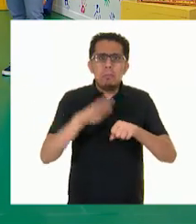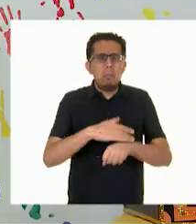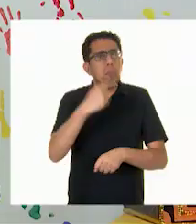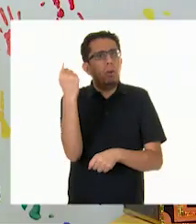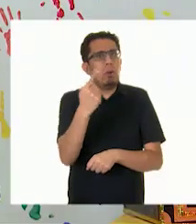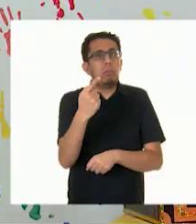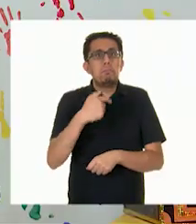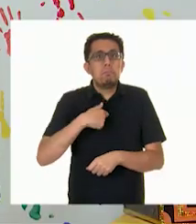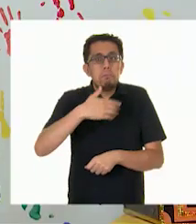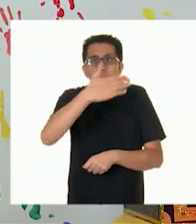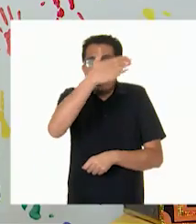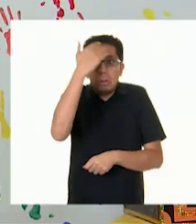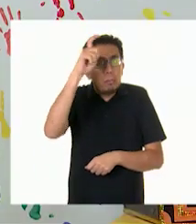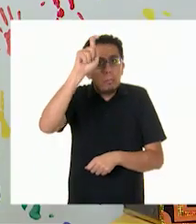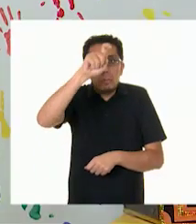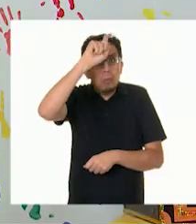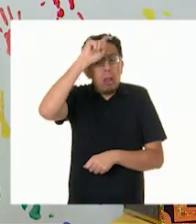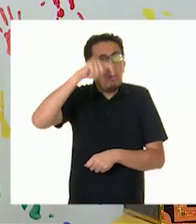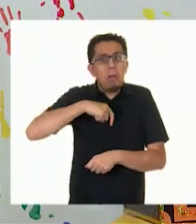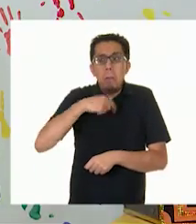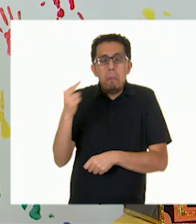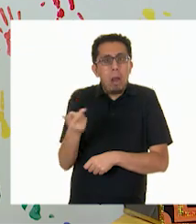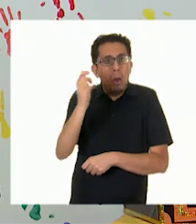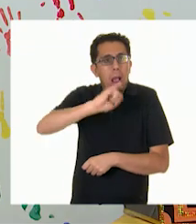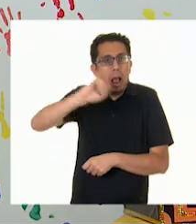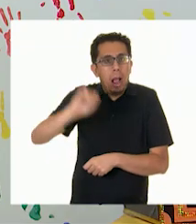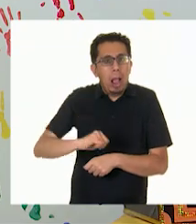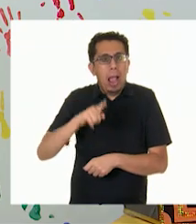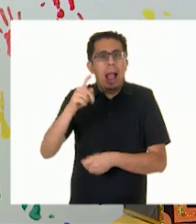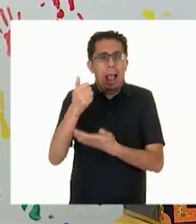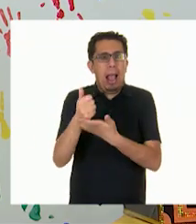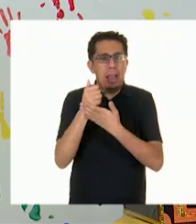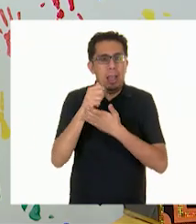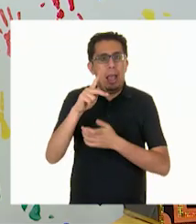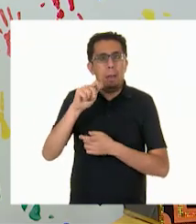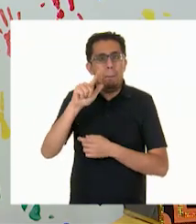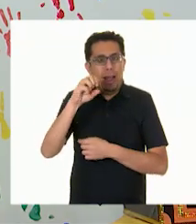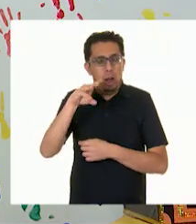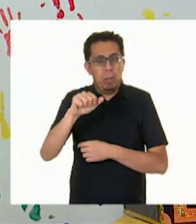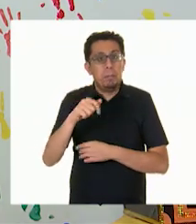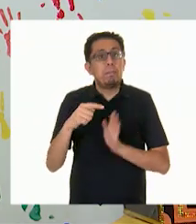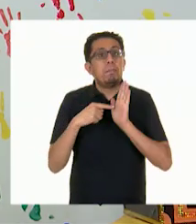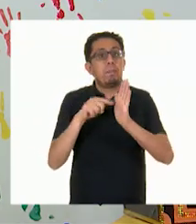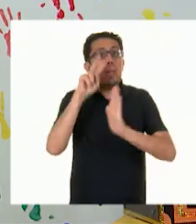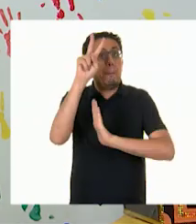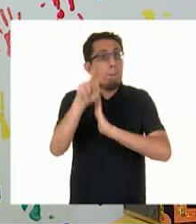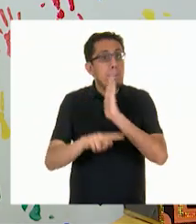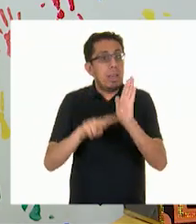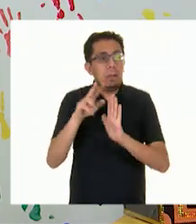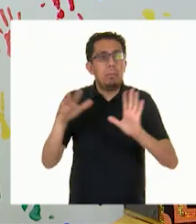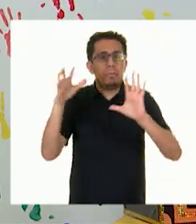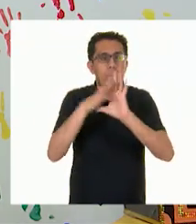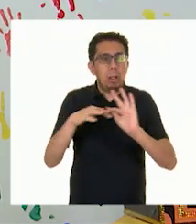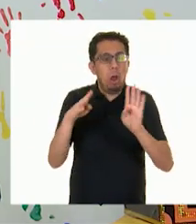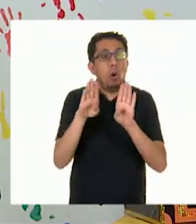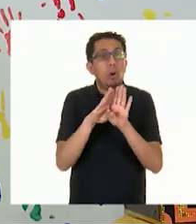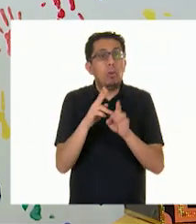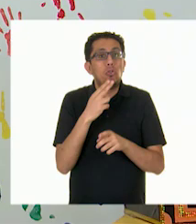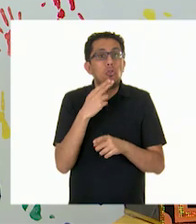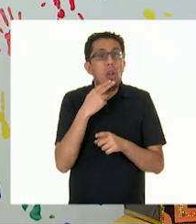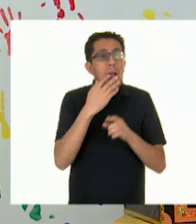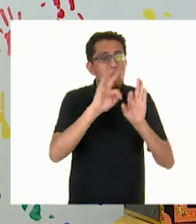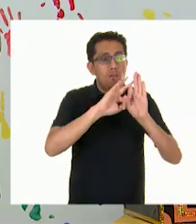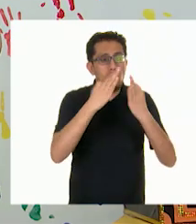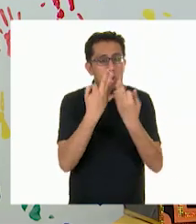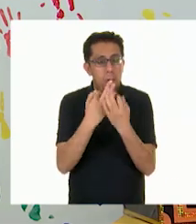verdad es que no sé, Mira, nunca se lo pregunté. Para esto nos va a ayudar Paloma. Vamos a ver un video en donde nos dice cómo usar los 3 tipos de